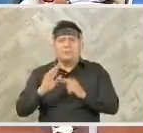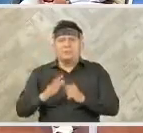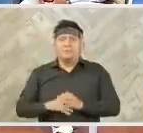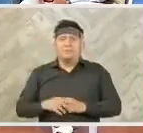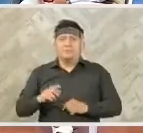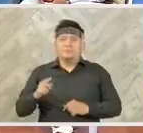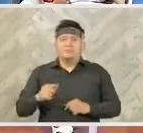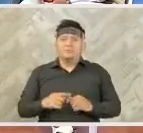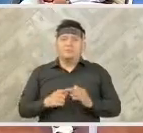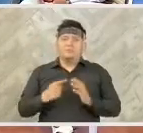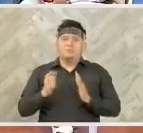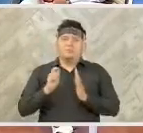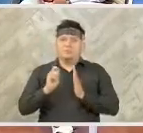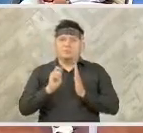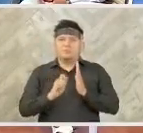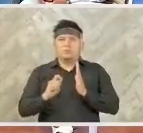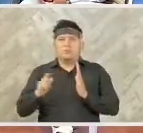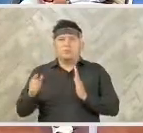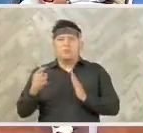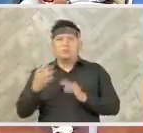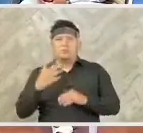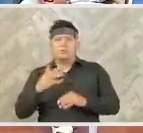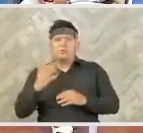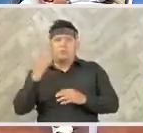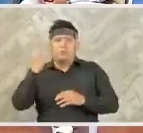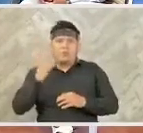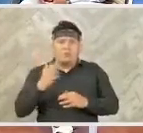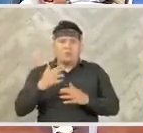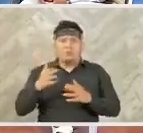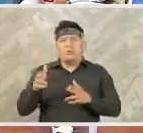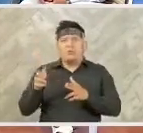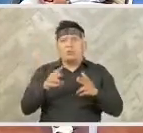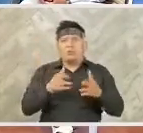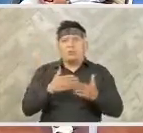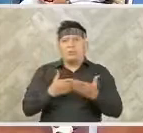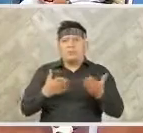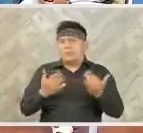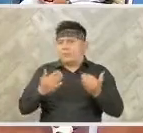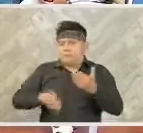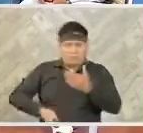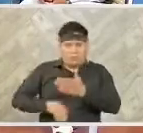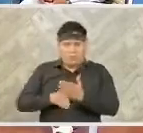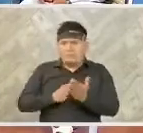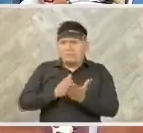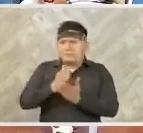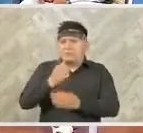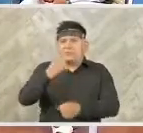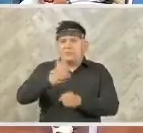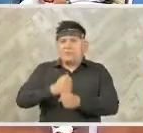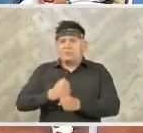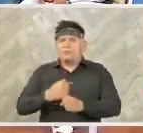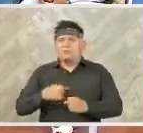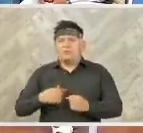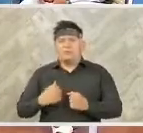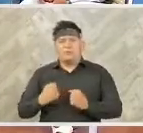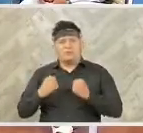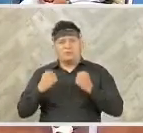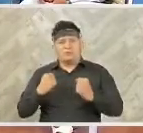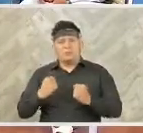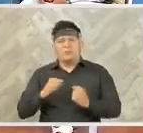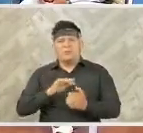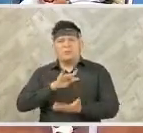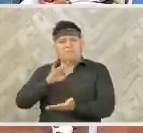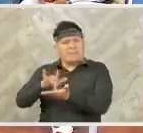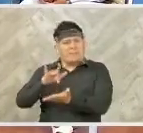los indicadores delictivos en los últimos meses. Continuar esa presencia, fortalecer la presencia, por supuesto, la